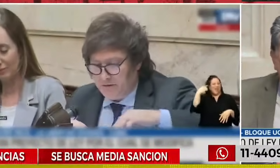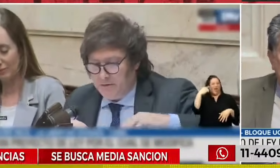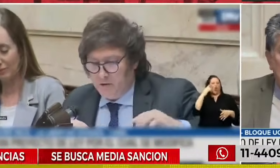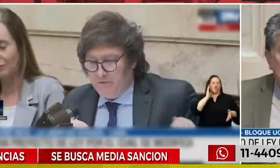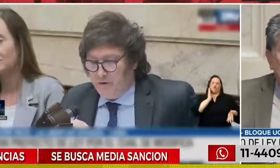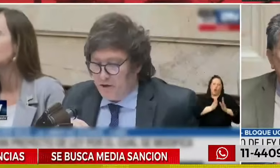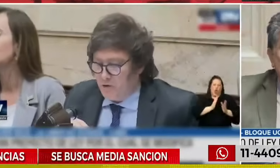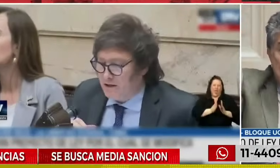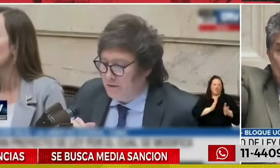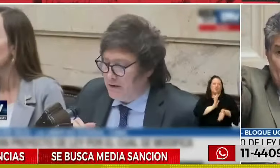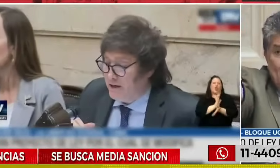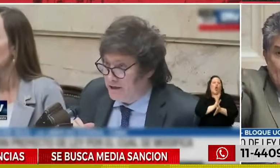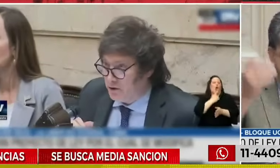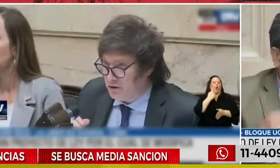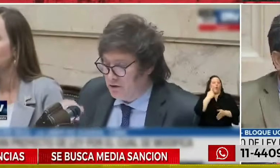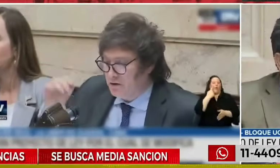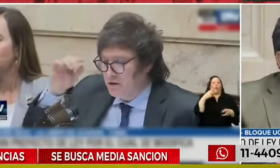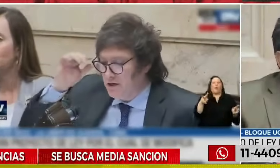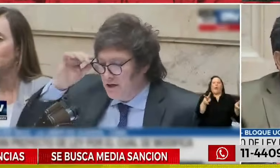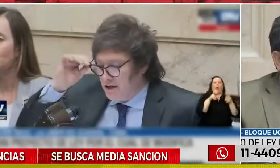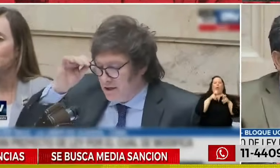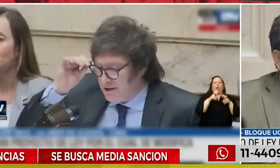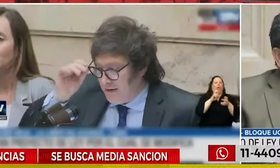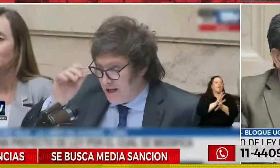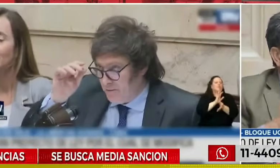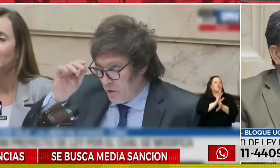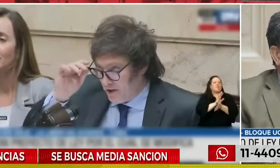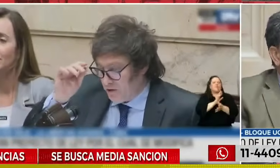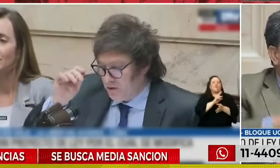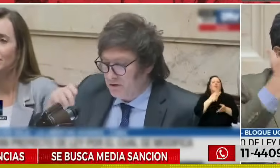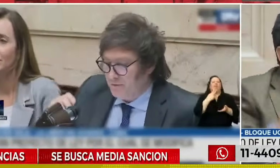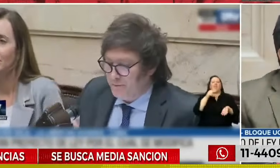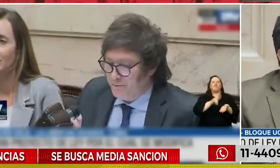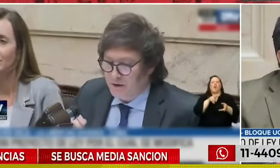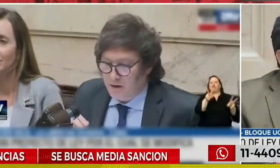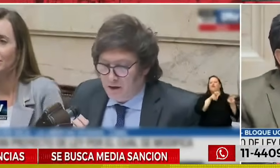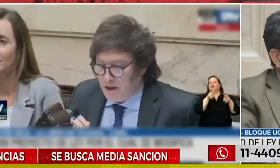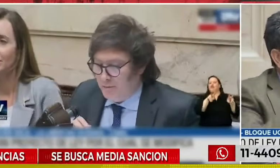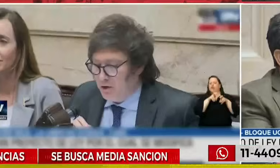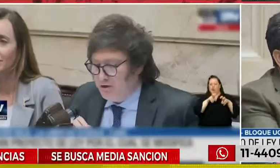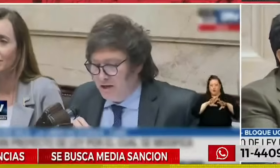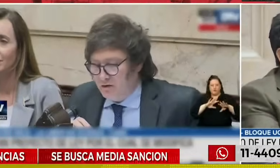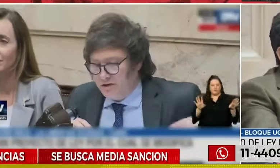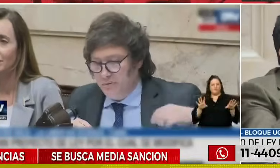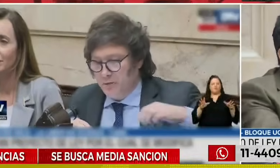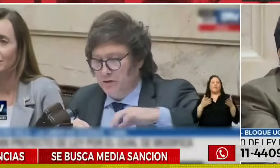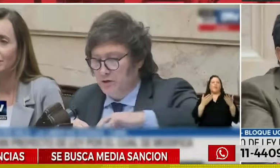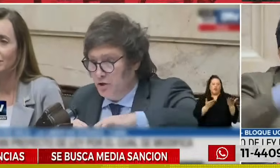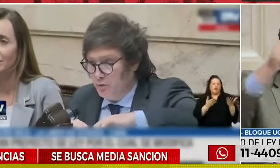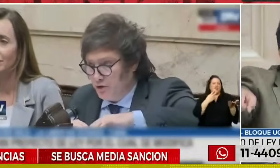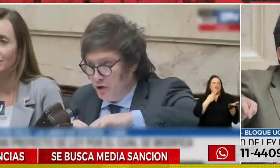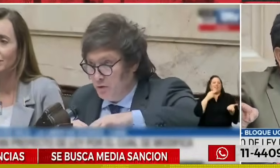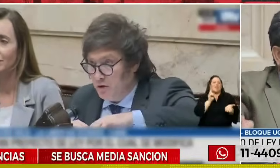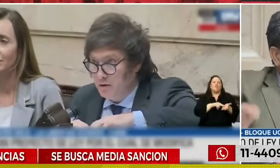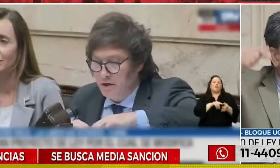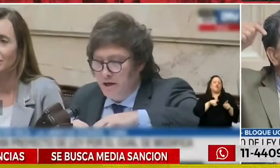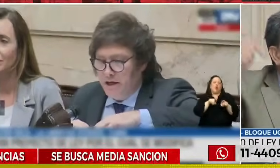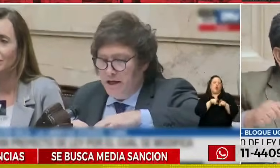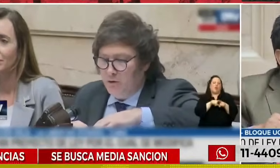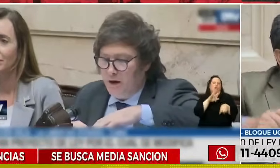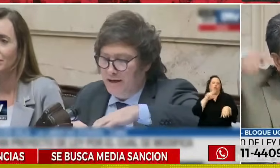con Carolina Píparo, con los diputados Píparo de que la llegó izquierda. Tarde. Sí, Píparo que llegó tarde, llegó sobre la hora. Después se